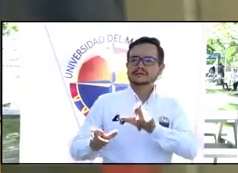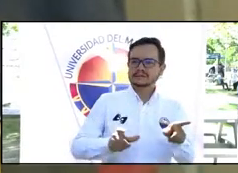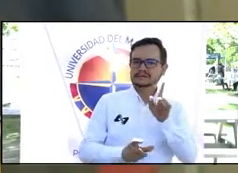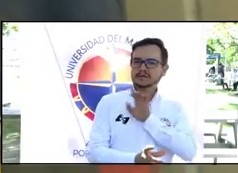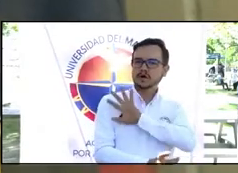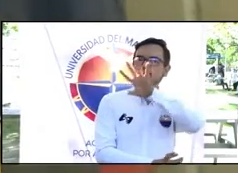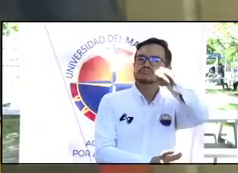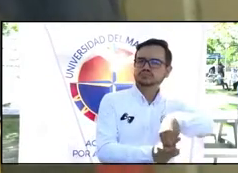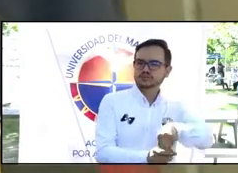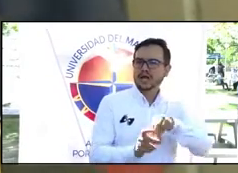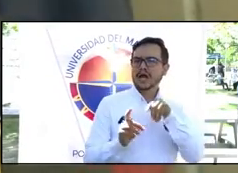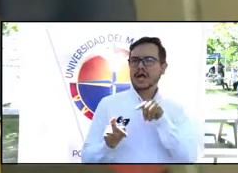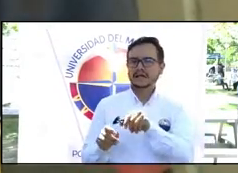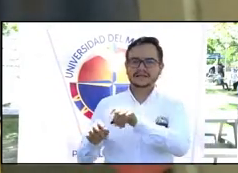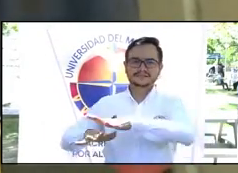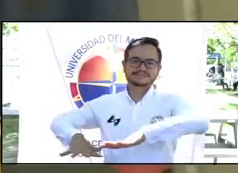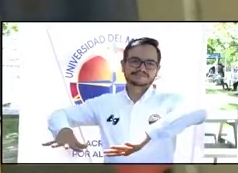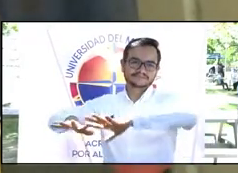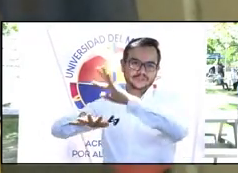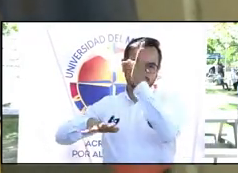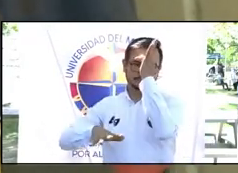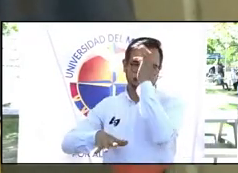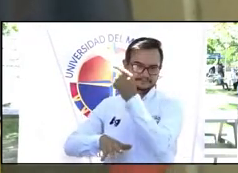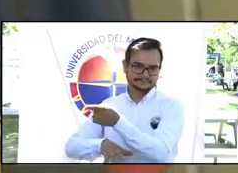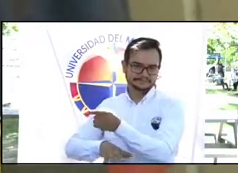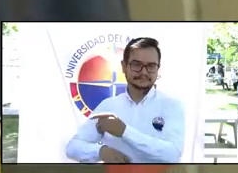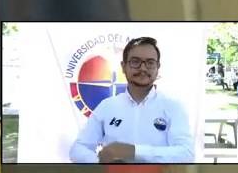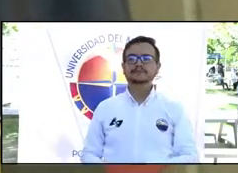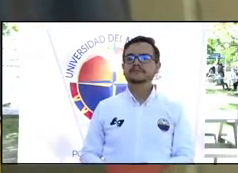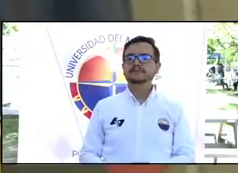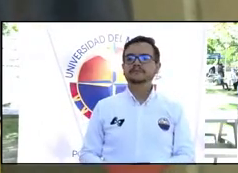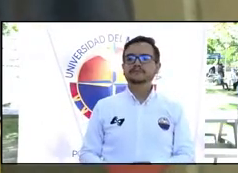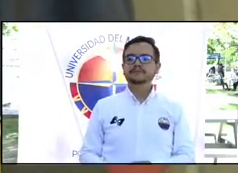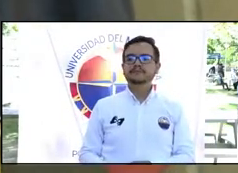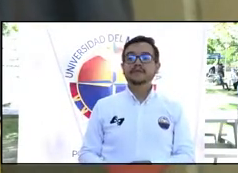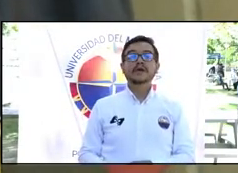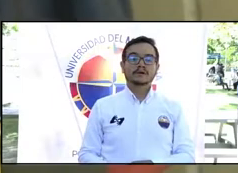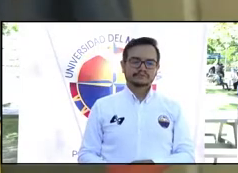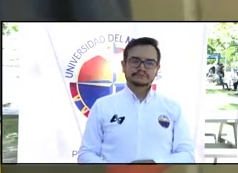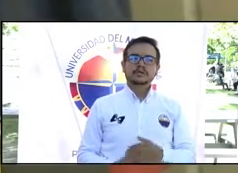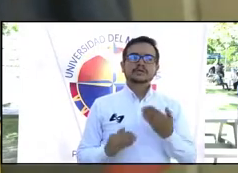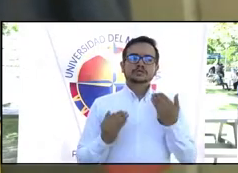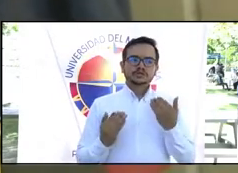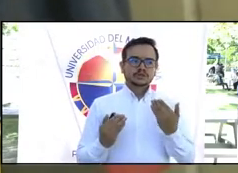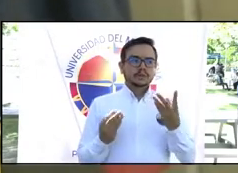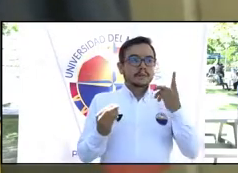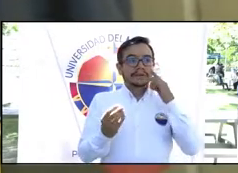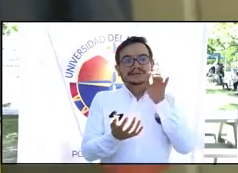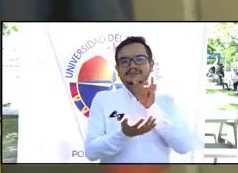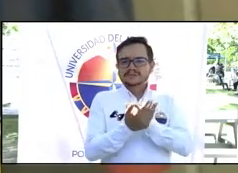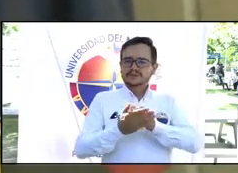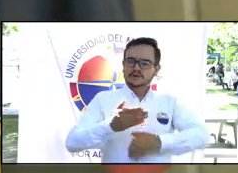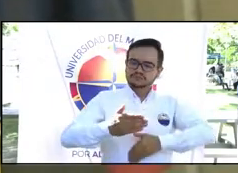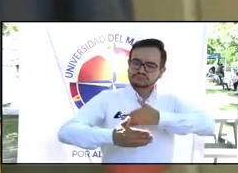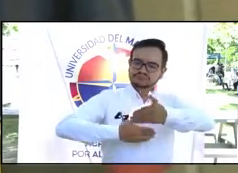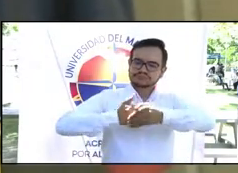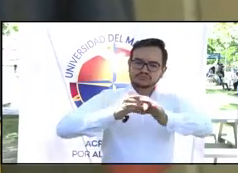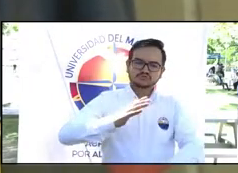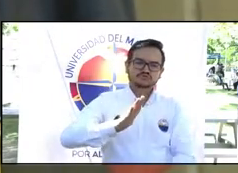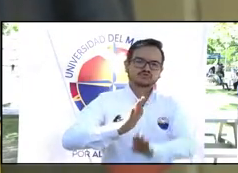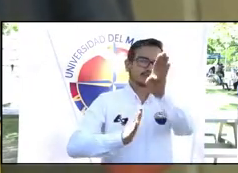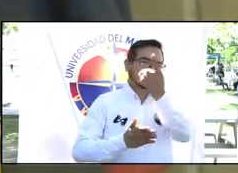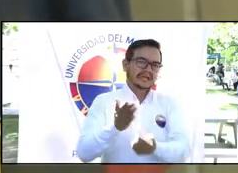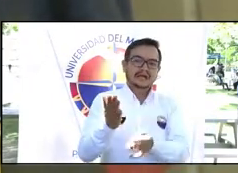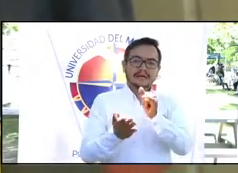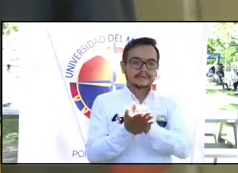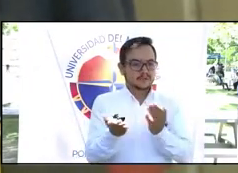central, dentro de la clínica odontológica. Esto nos permite seguir en un mejoramiento continuo con el servicio, con